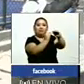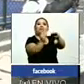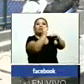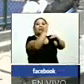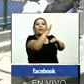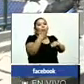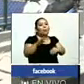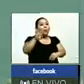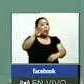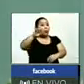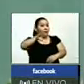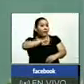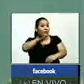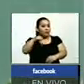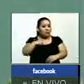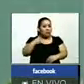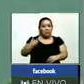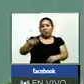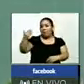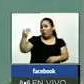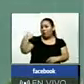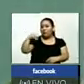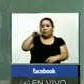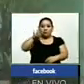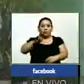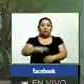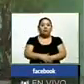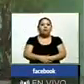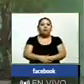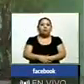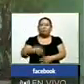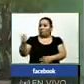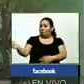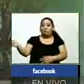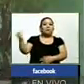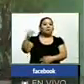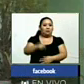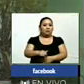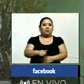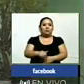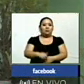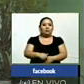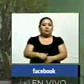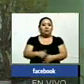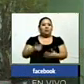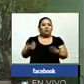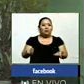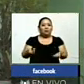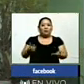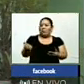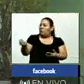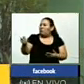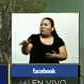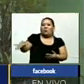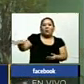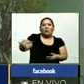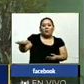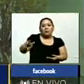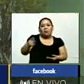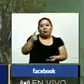unas 40 familias desde hace 5 años. Venimos a los alrededores,